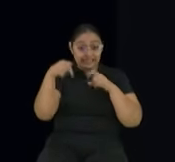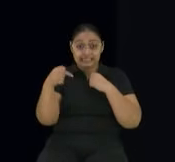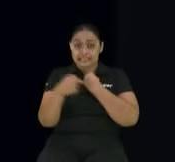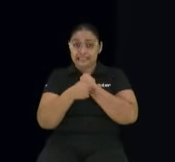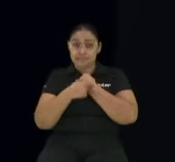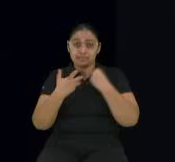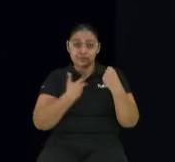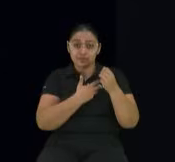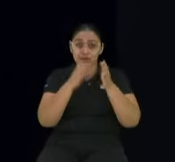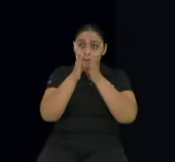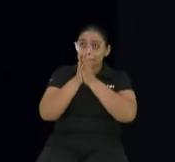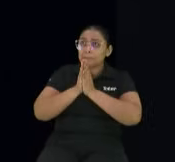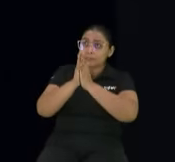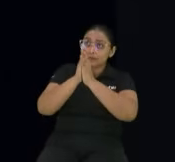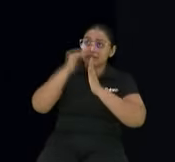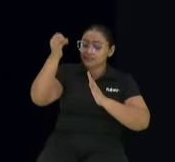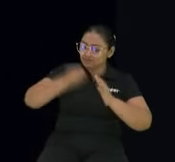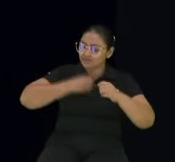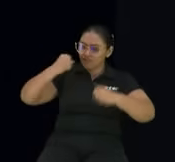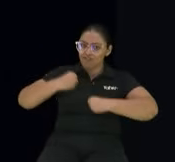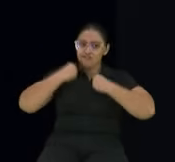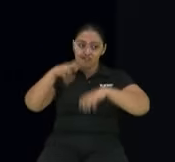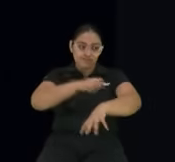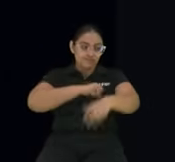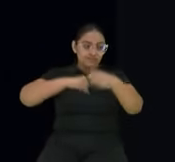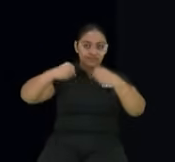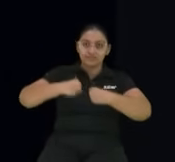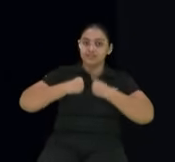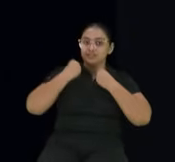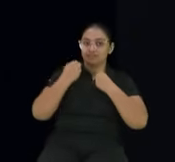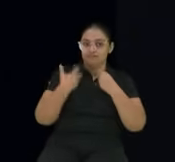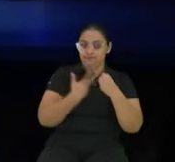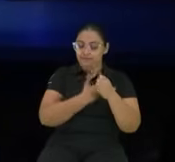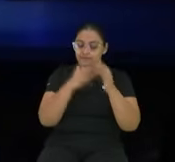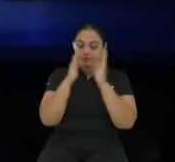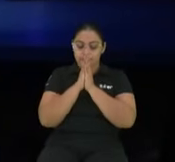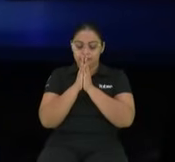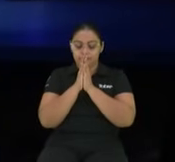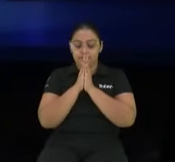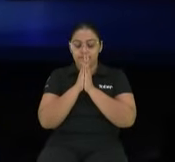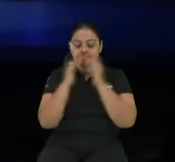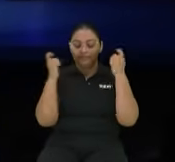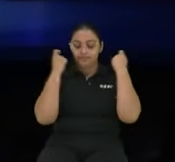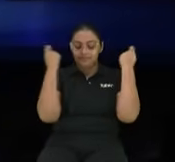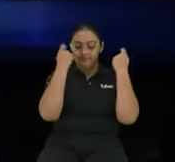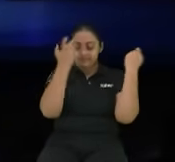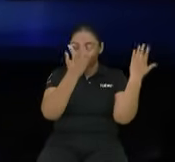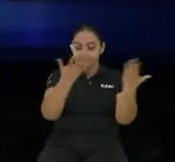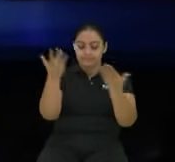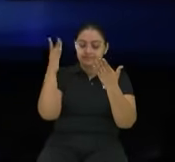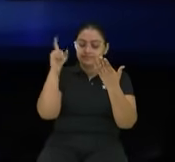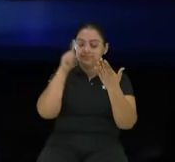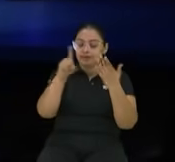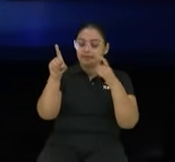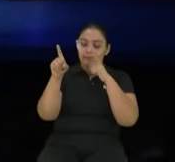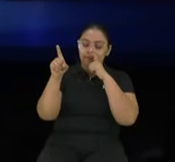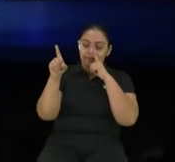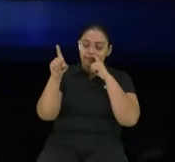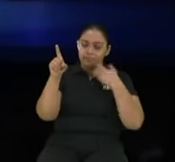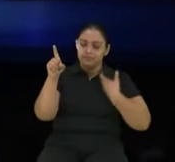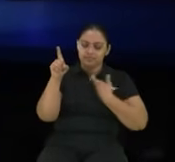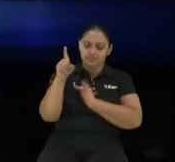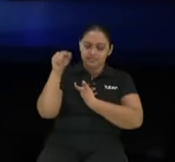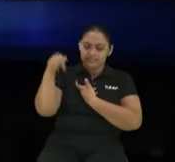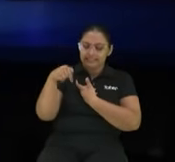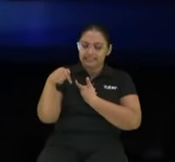fortaleza y valentía el que tiene Dios para que oiga Vamos a orar al Señor Gloria a Cristo padre Gracias te doy por la tarde